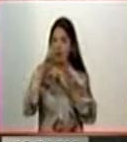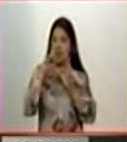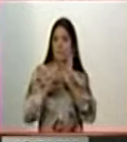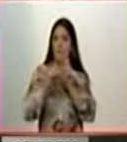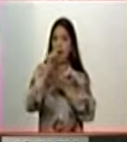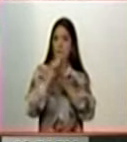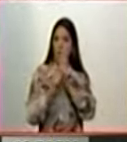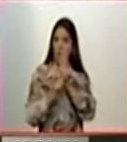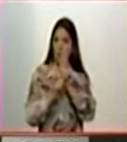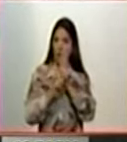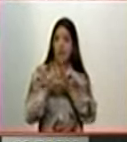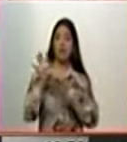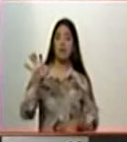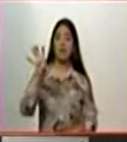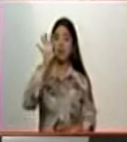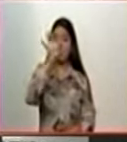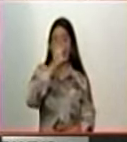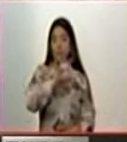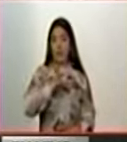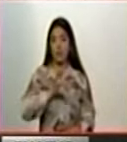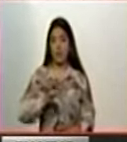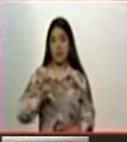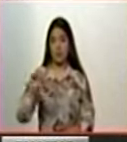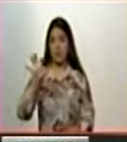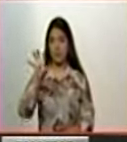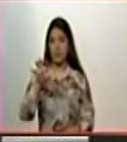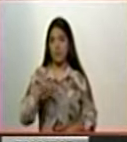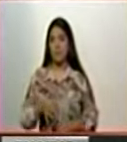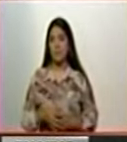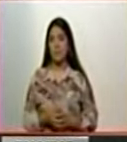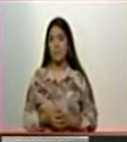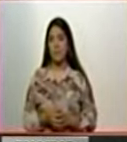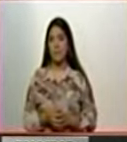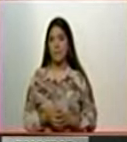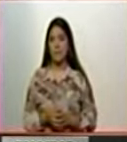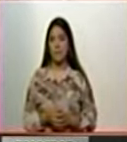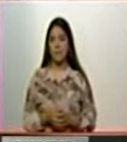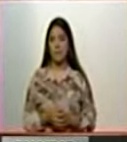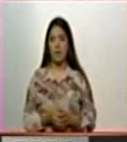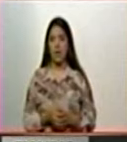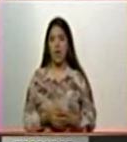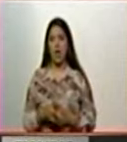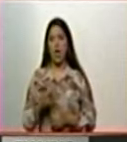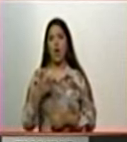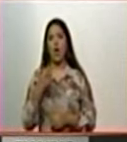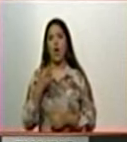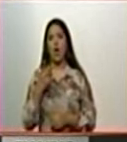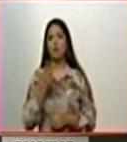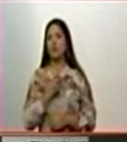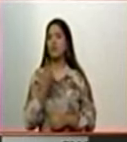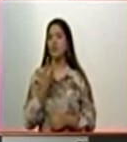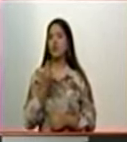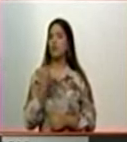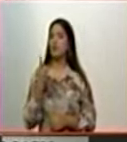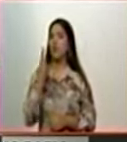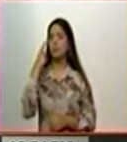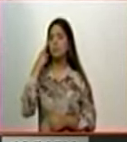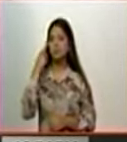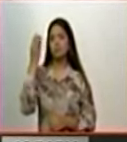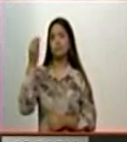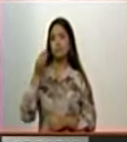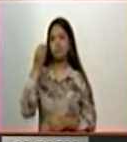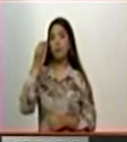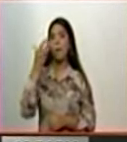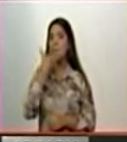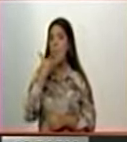nuestro continente. Es motivo no solamente de llamar a la reflexión, sino que estudiemos